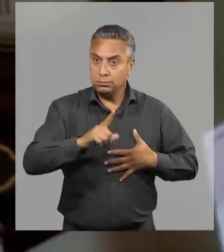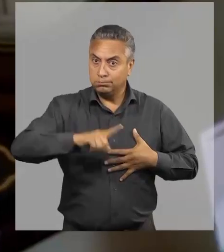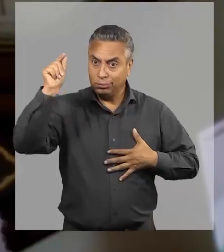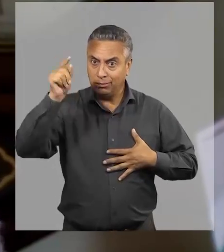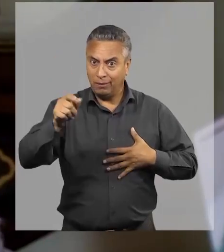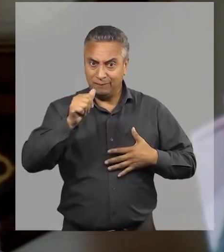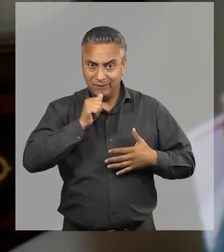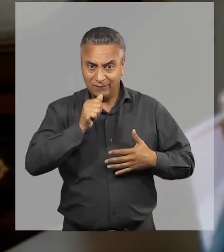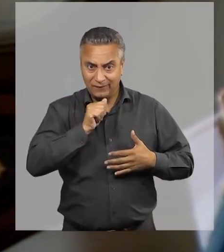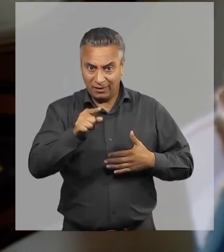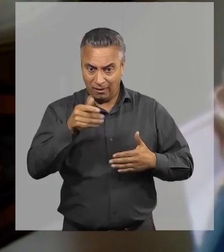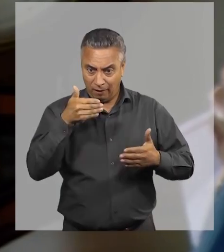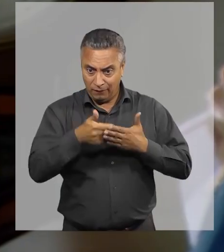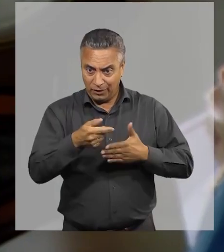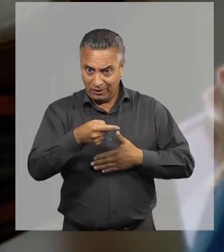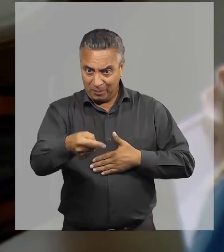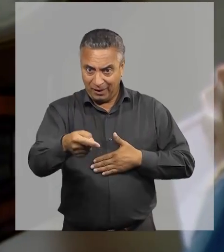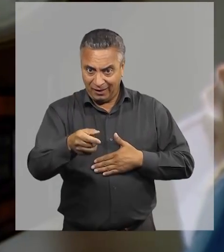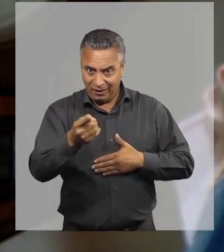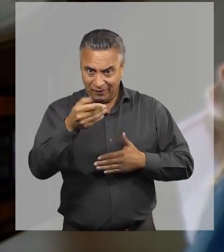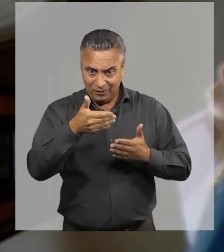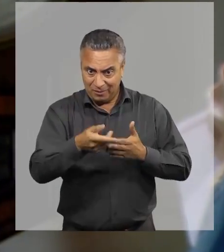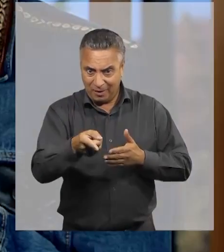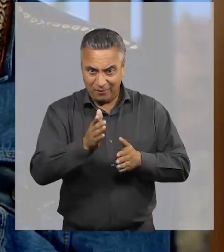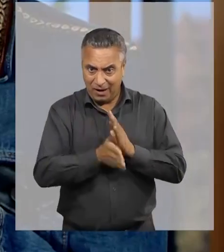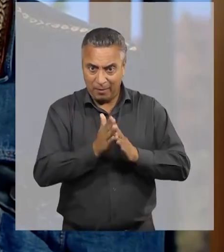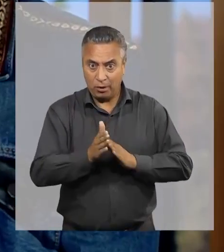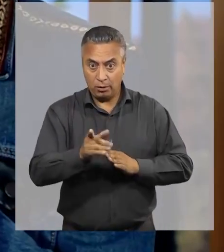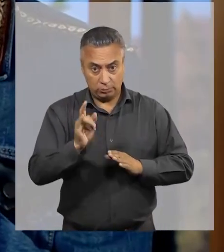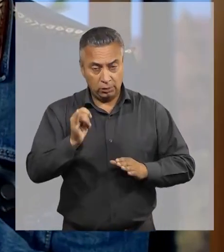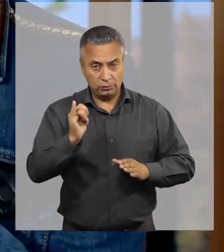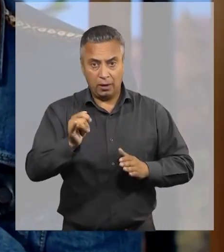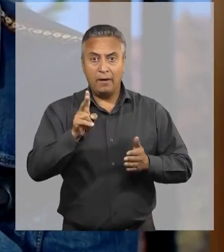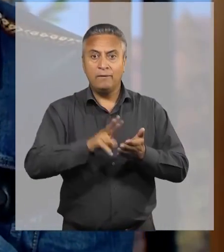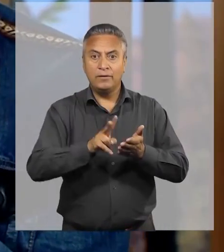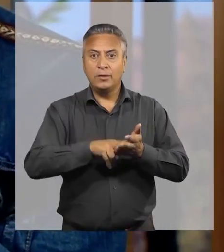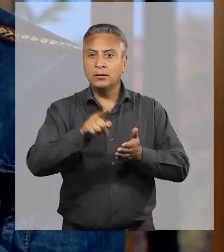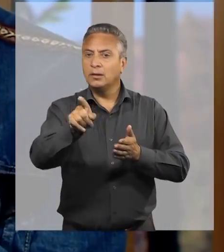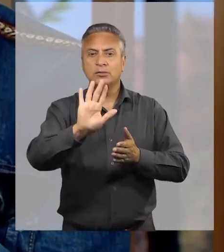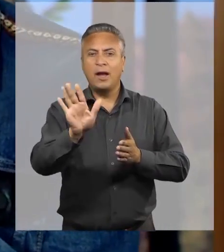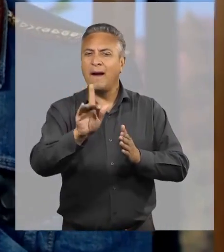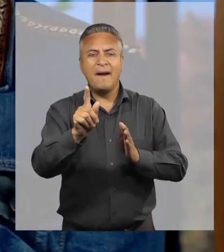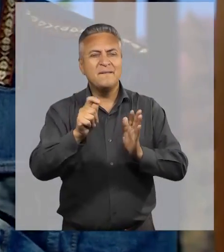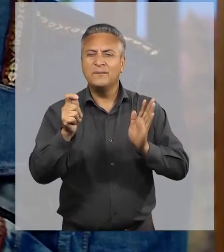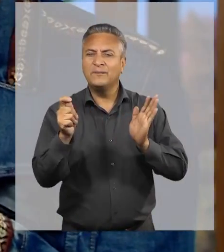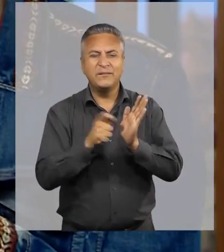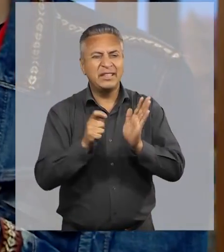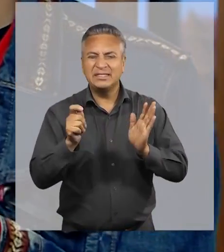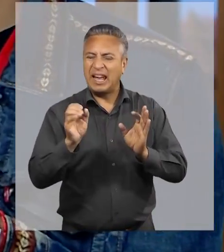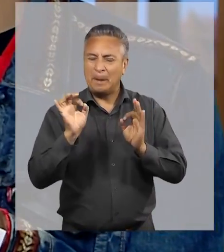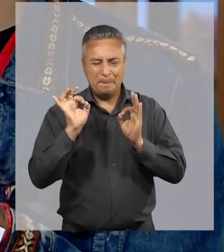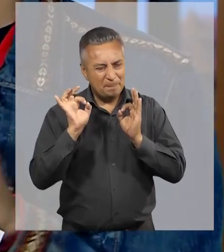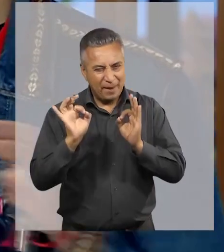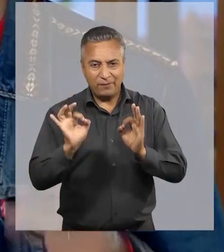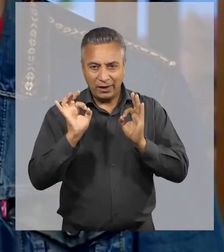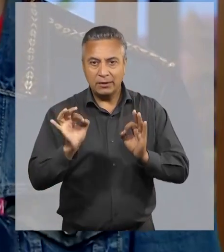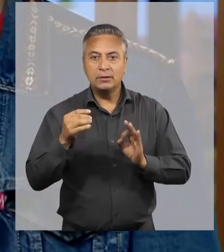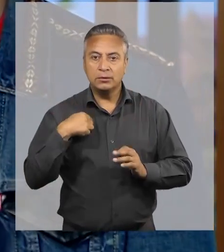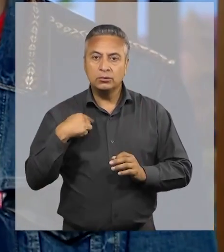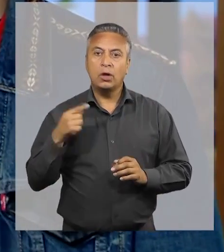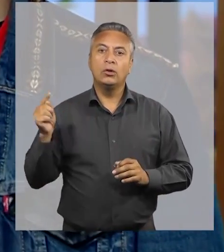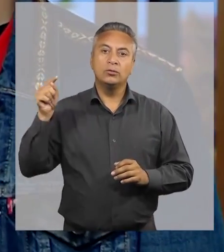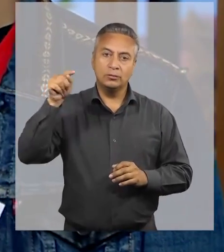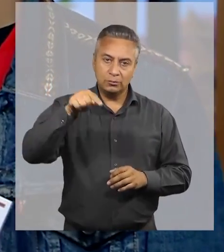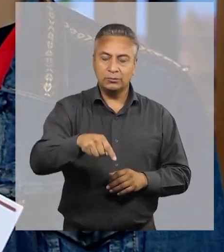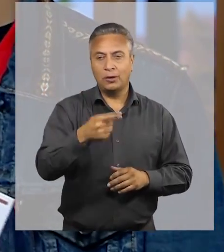que es muy luego para irse. O sea, no falta nada para fin de mes. No, a la firme es la fecha perfecta.